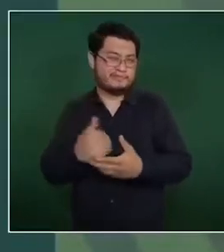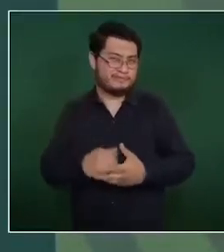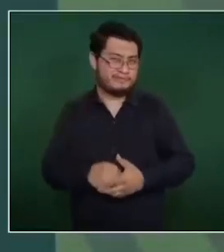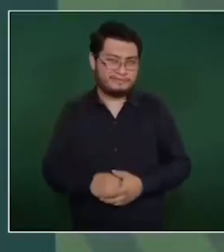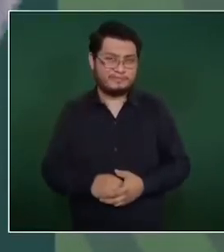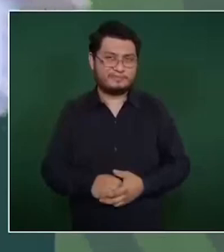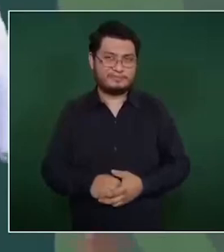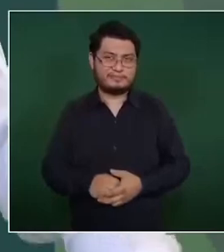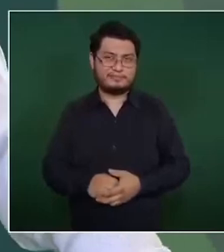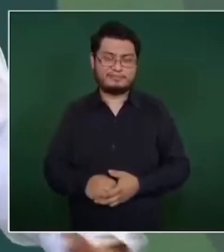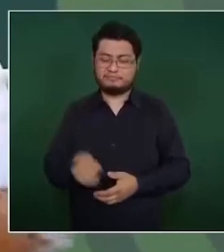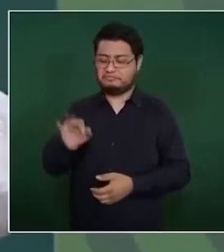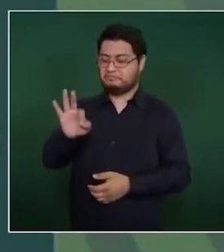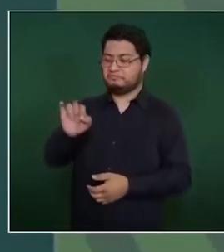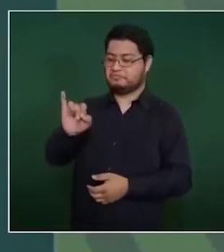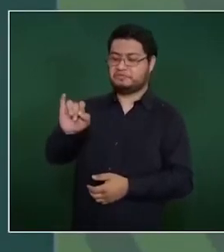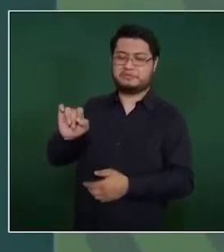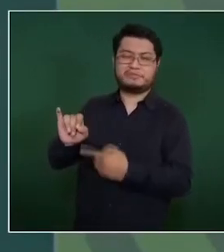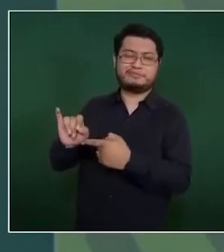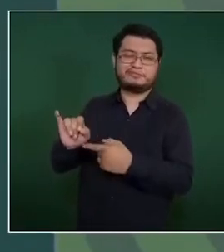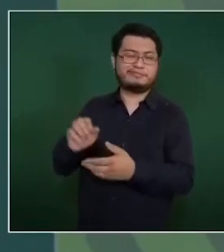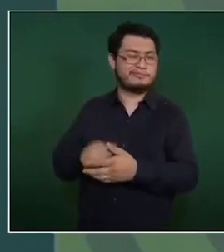o de oligarcas,